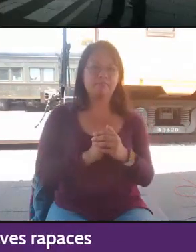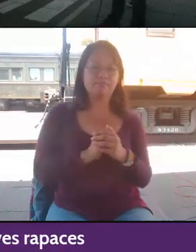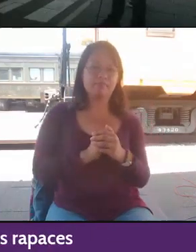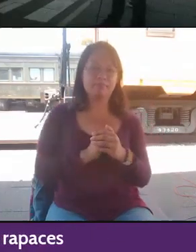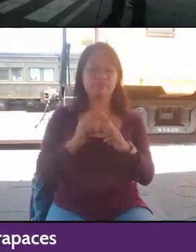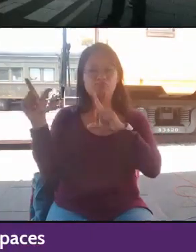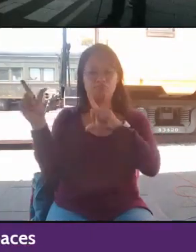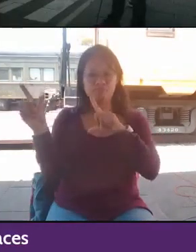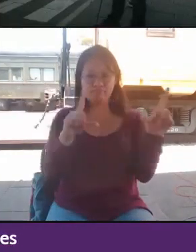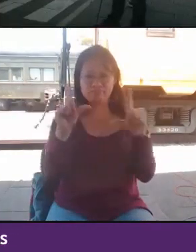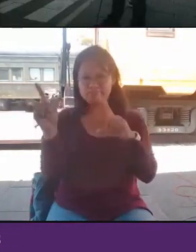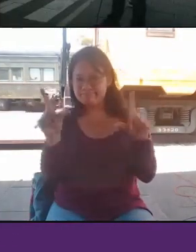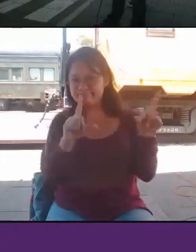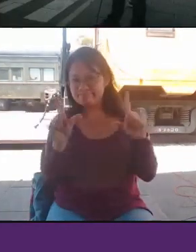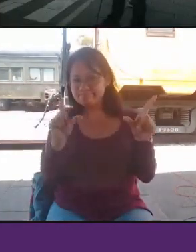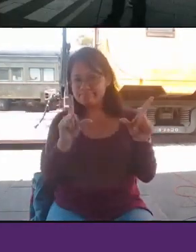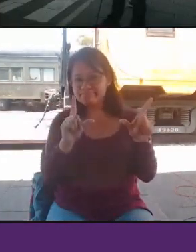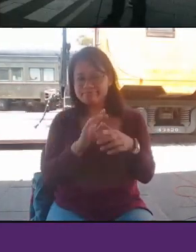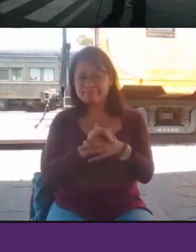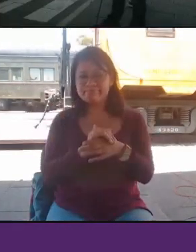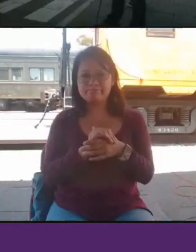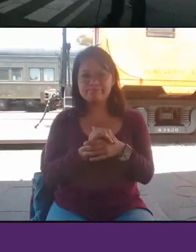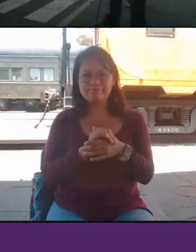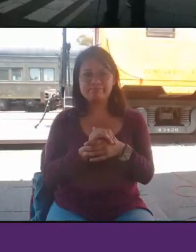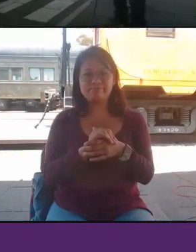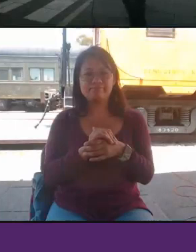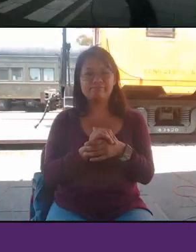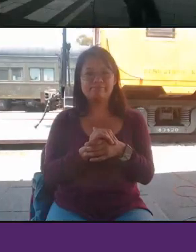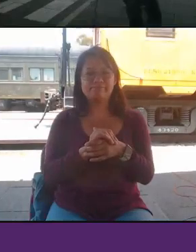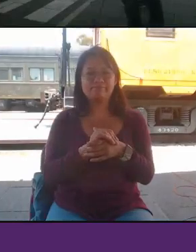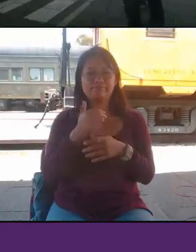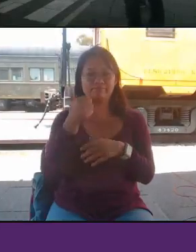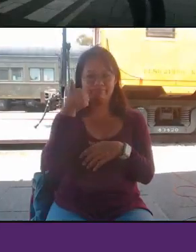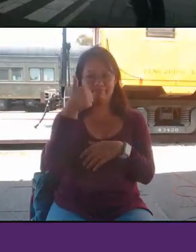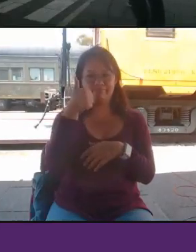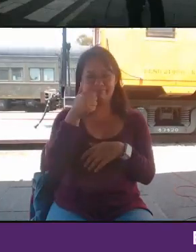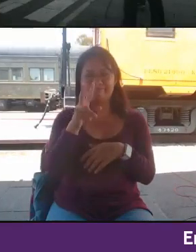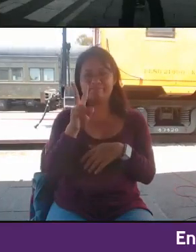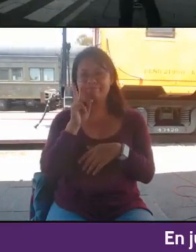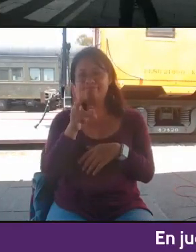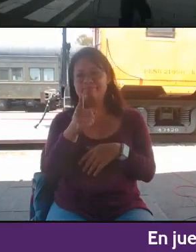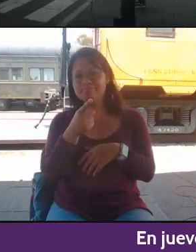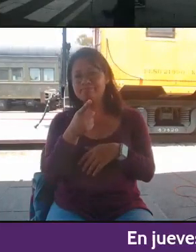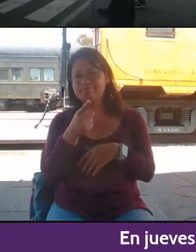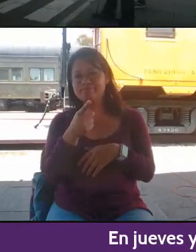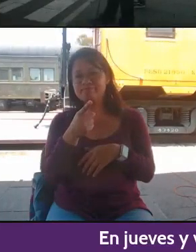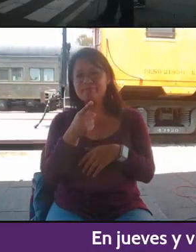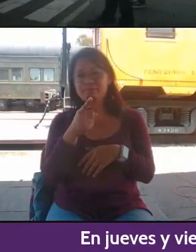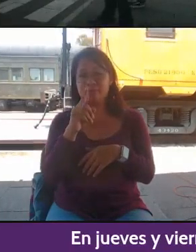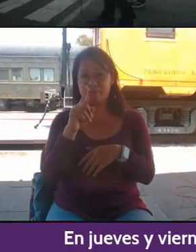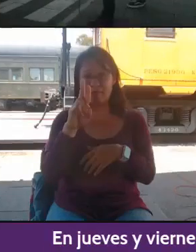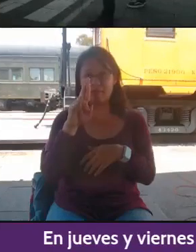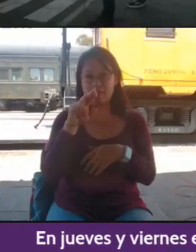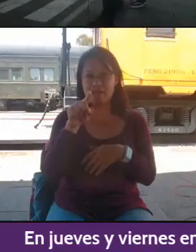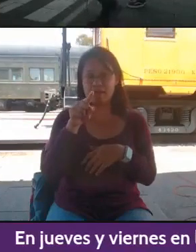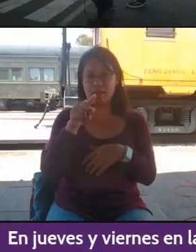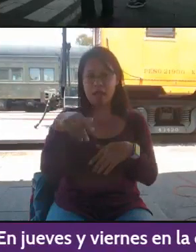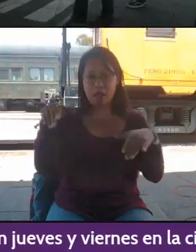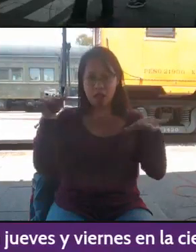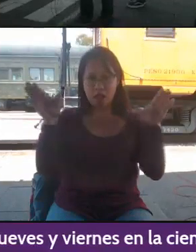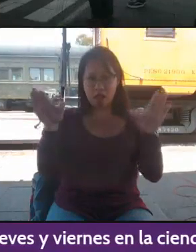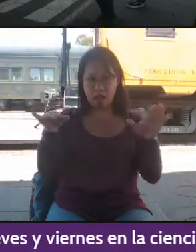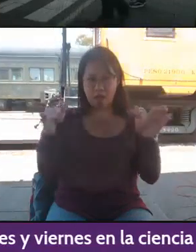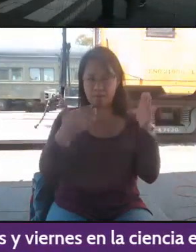¿Otra más? Híjole, no sé si otra más o te vas a saltar. Ah, sí, era otra más. Bien. Resulta que las rapaces diurnas han hecho